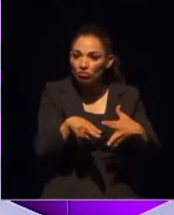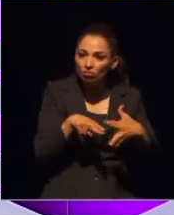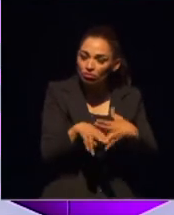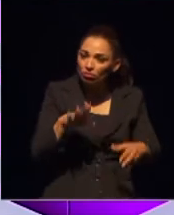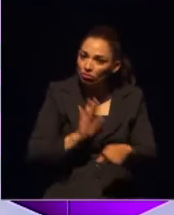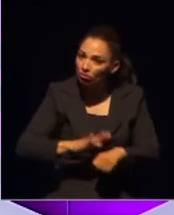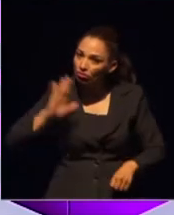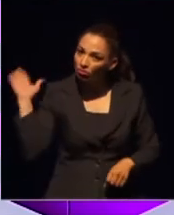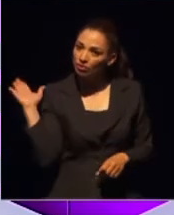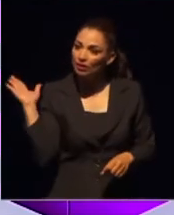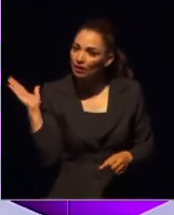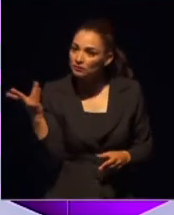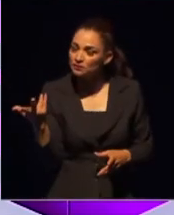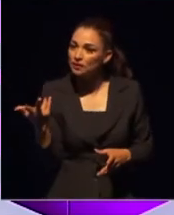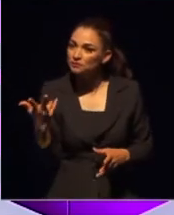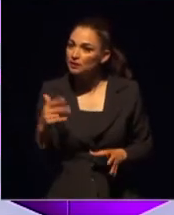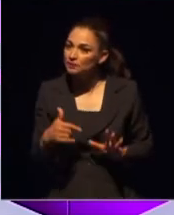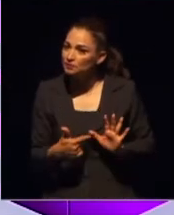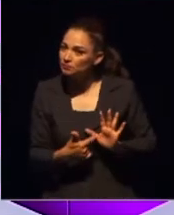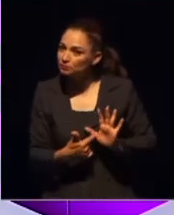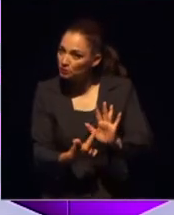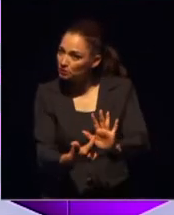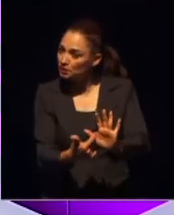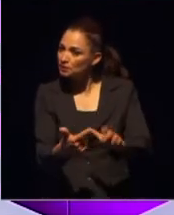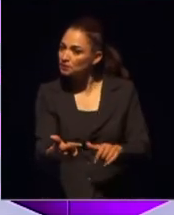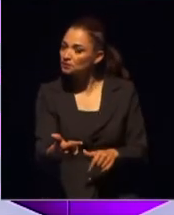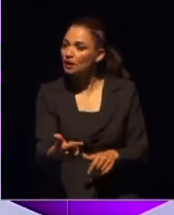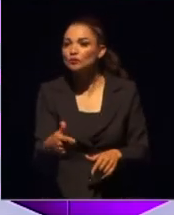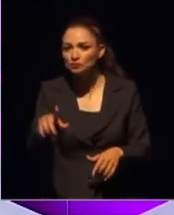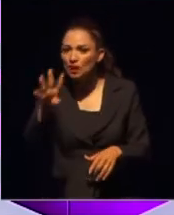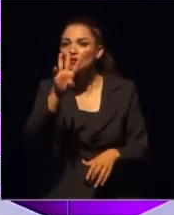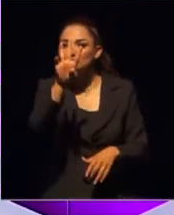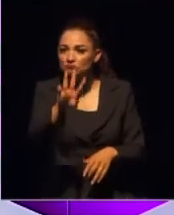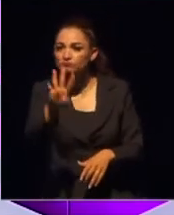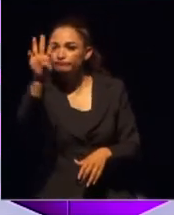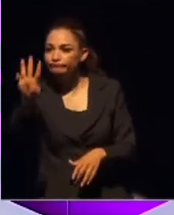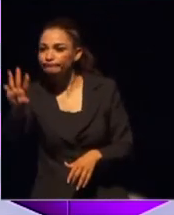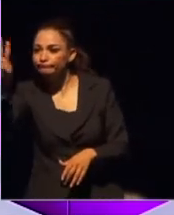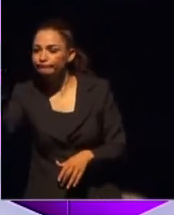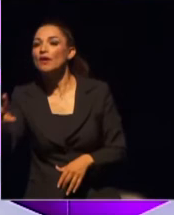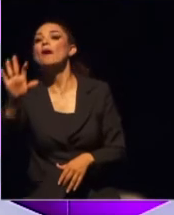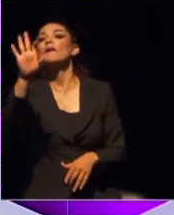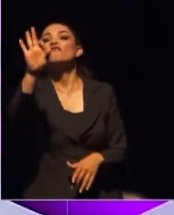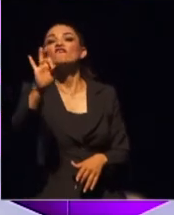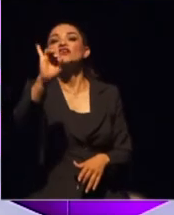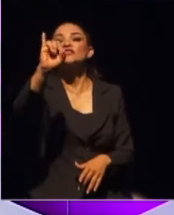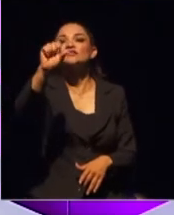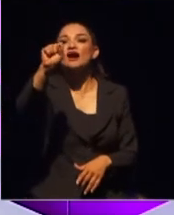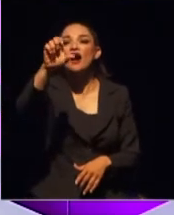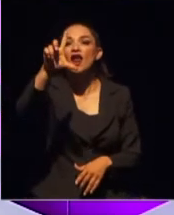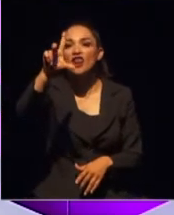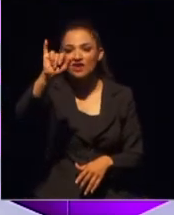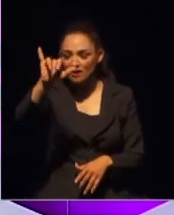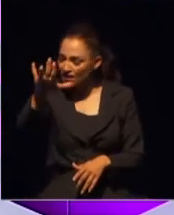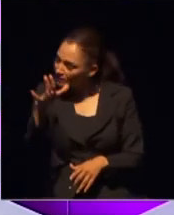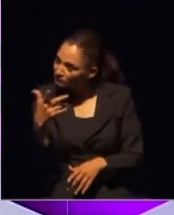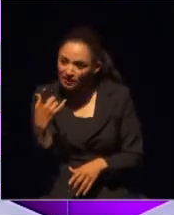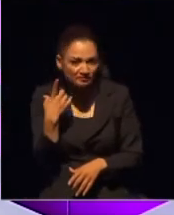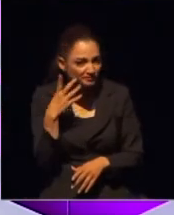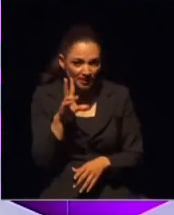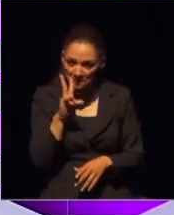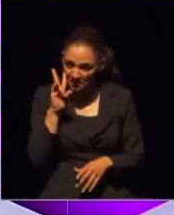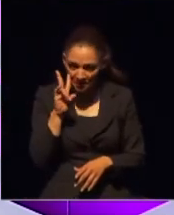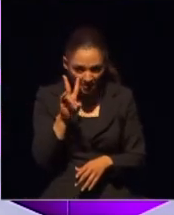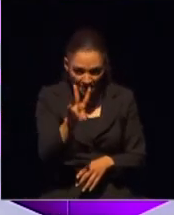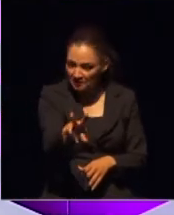Y si no, para muestra, aquí está, pueden entrar a la página de la Fiscalía y verán que lo que está comentando nuestro